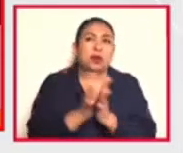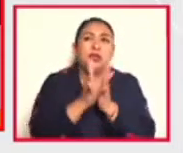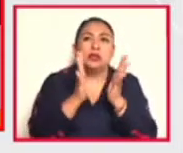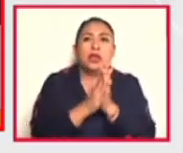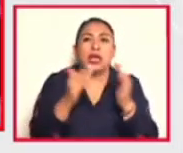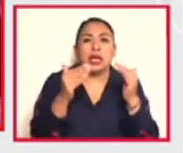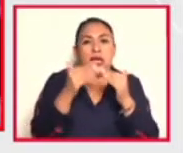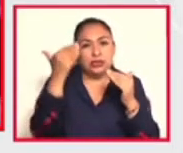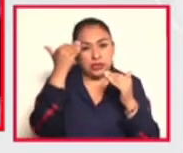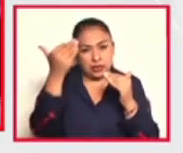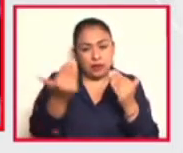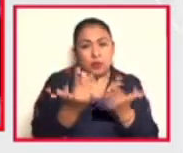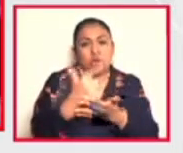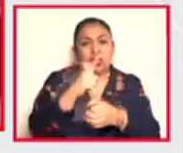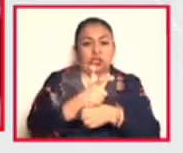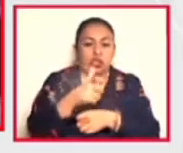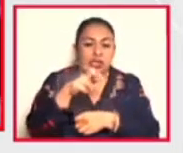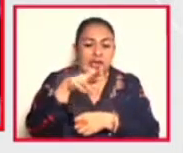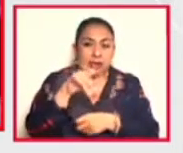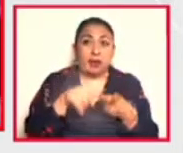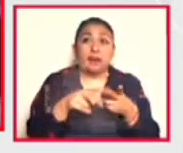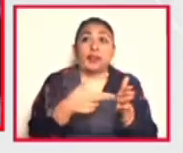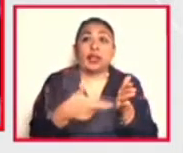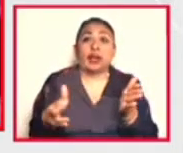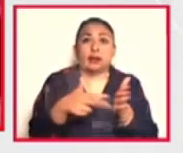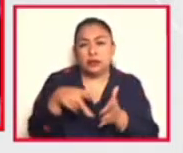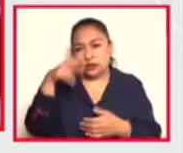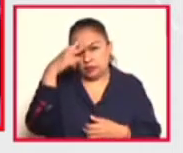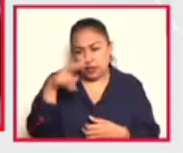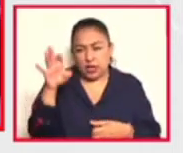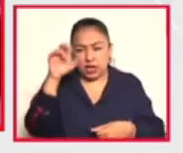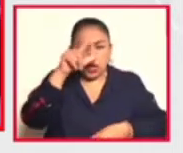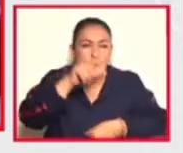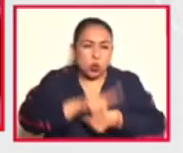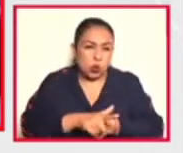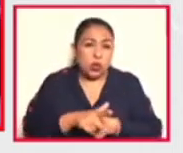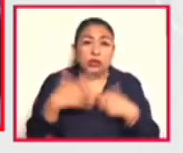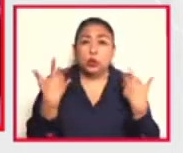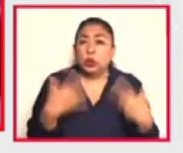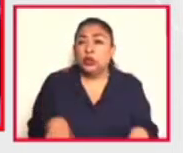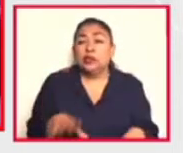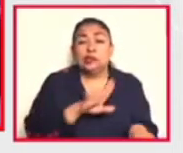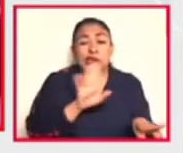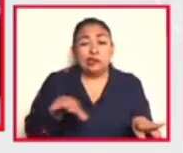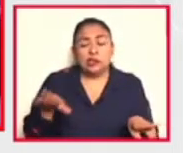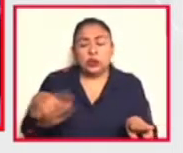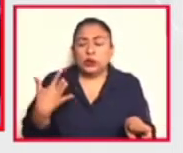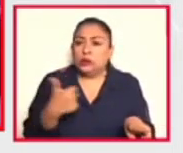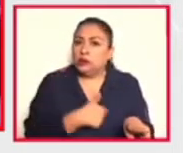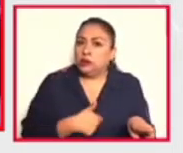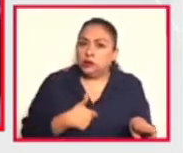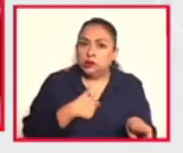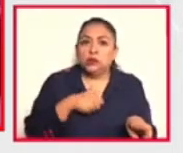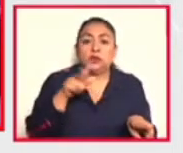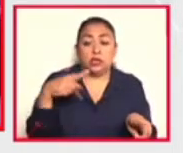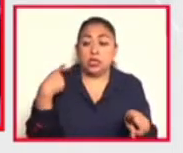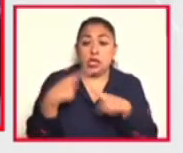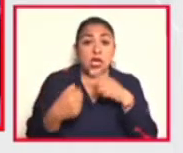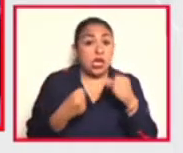Nacional, Quimera y la Revista Mexicana de Cultura. Grandes ausencias, ha sido un año muy difícil ahora, independientemente